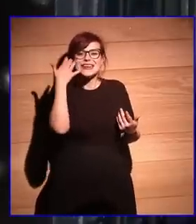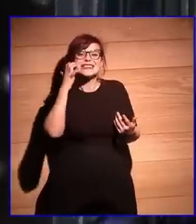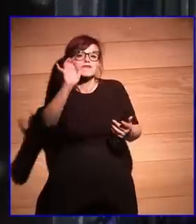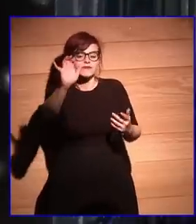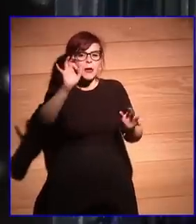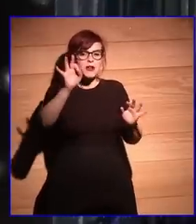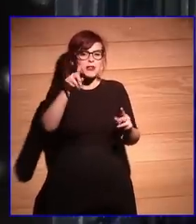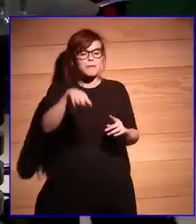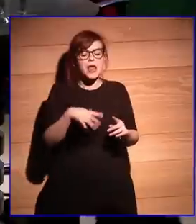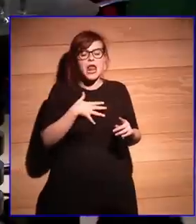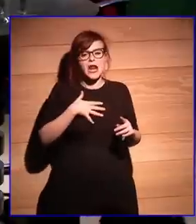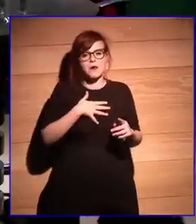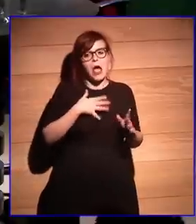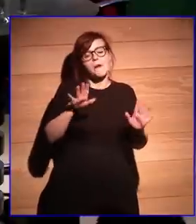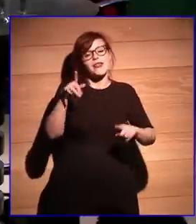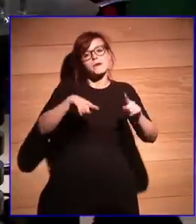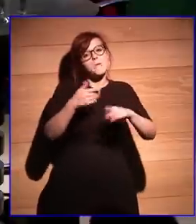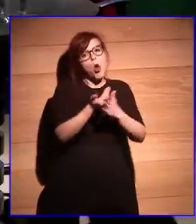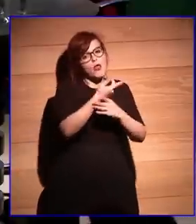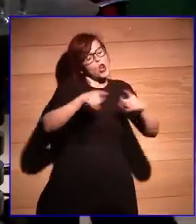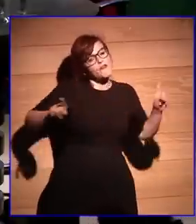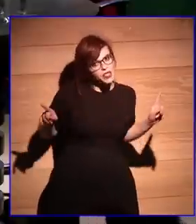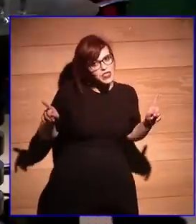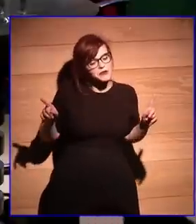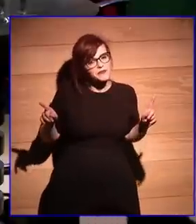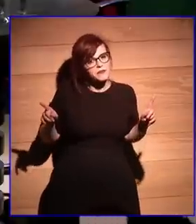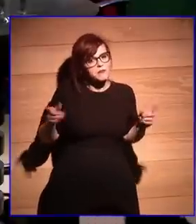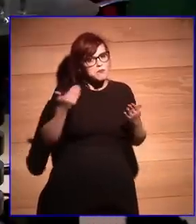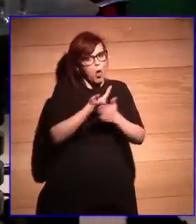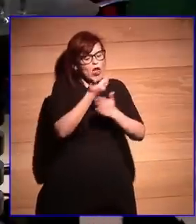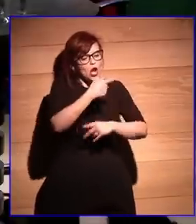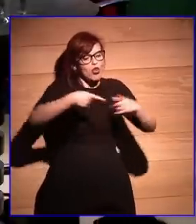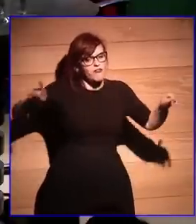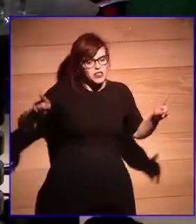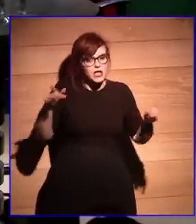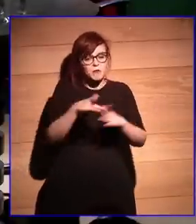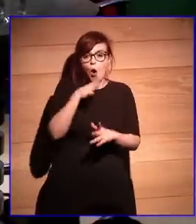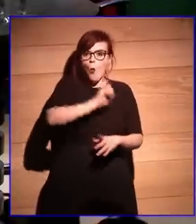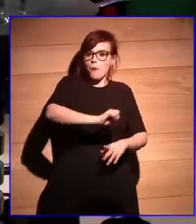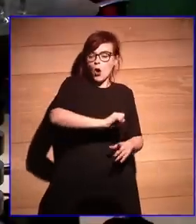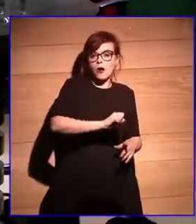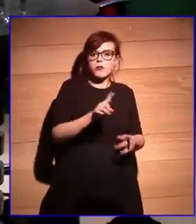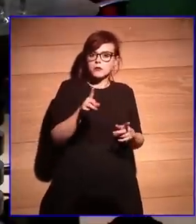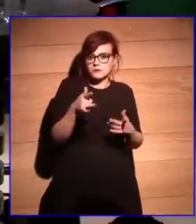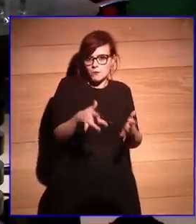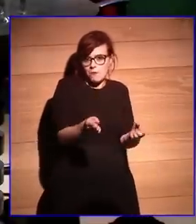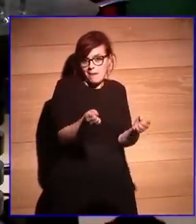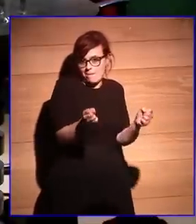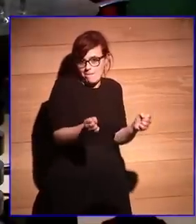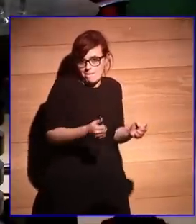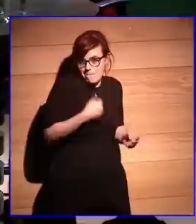también. No, yo creo que el villano moderno no, ni hablar. Pero, el villano moderno no. El villano moderno es guapo. Es melofo, sí. Es...